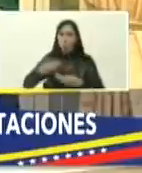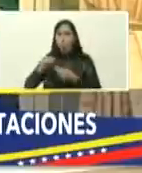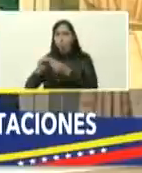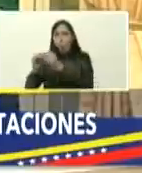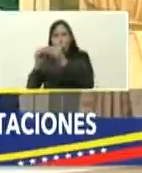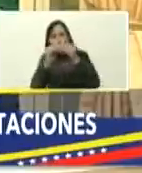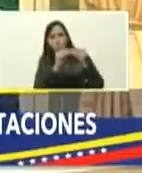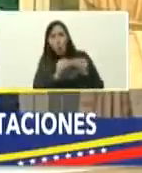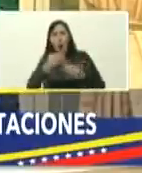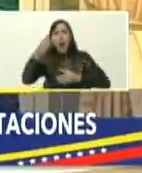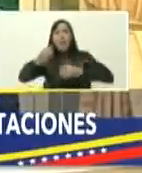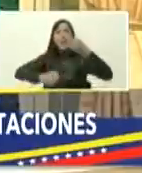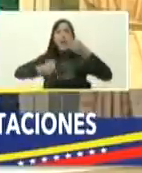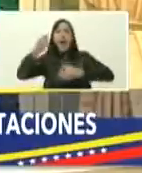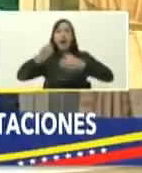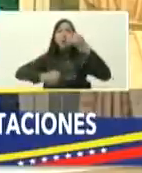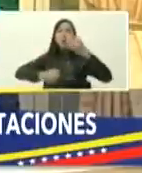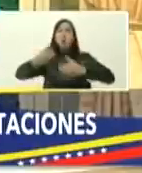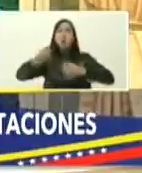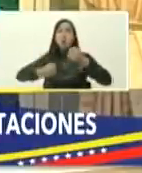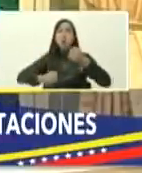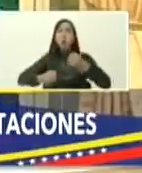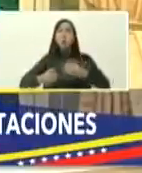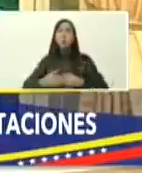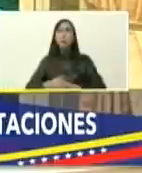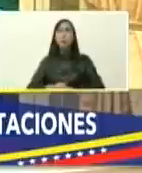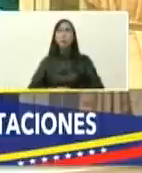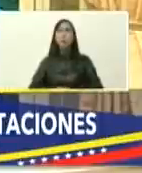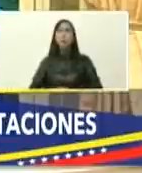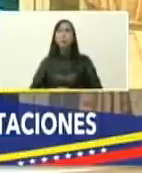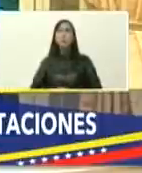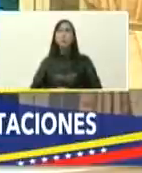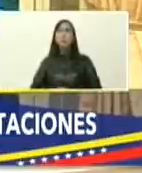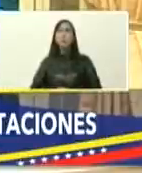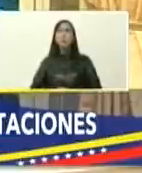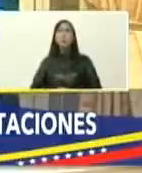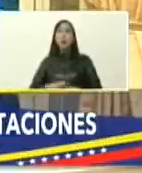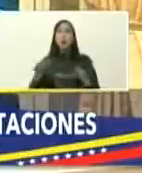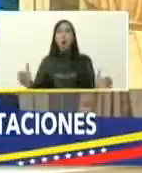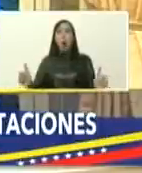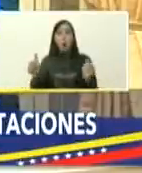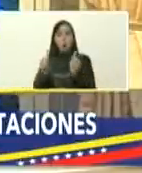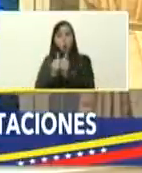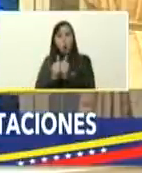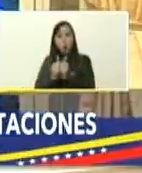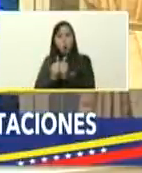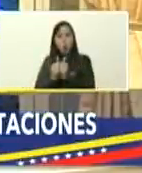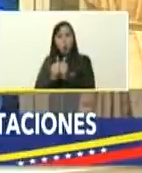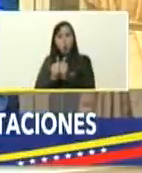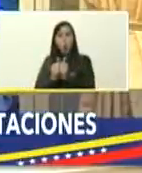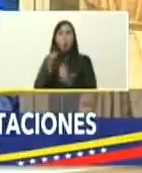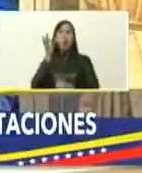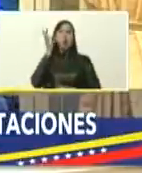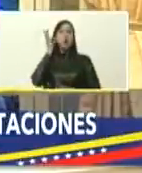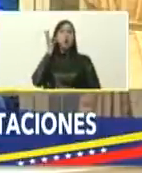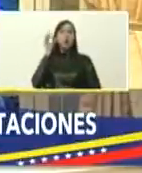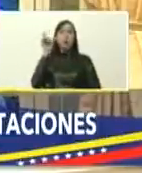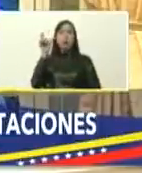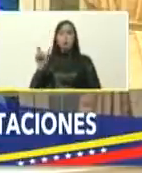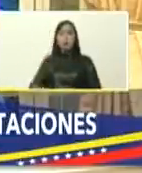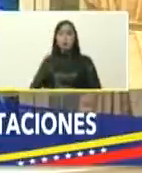de lácteos. ¿Verdad? Está acompañado de Nicola Di